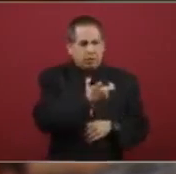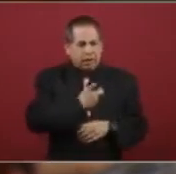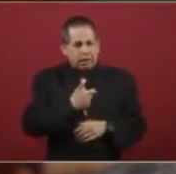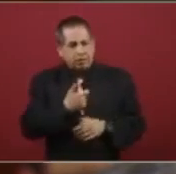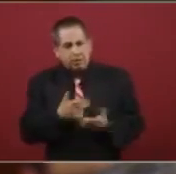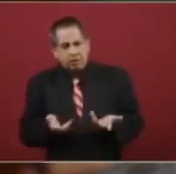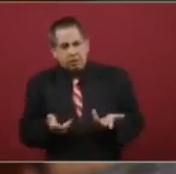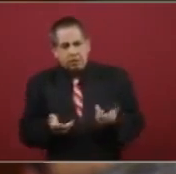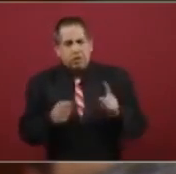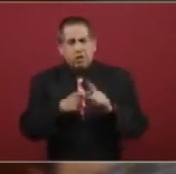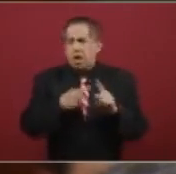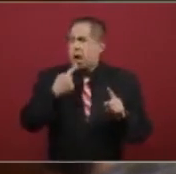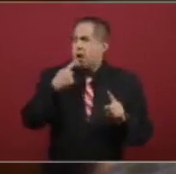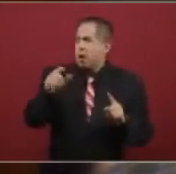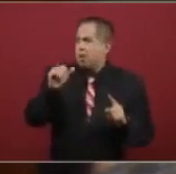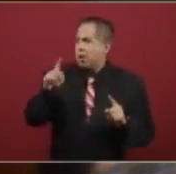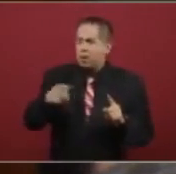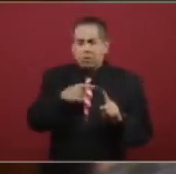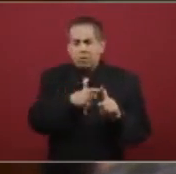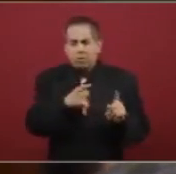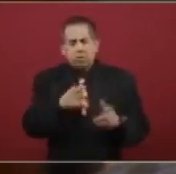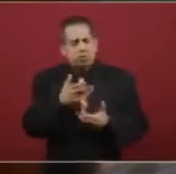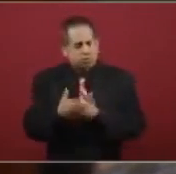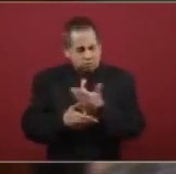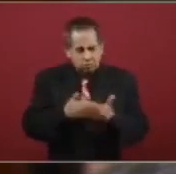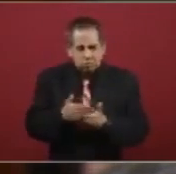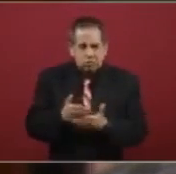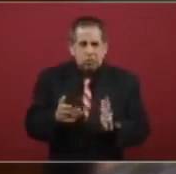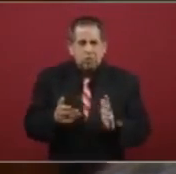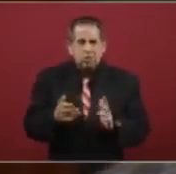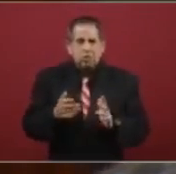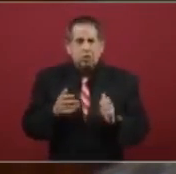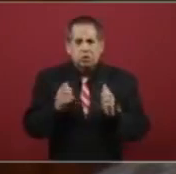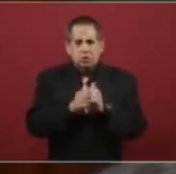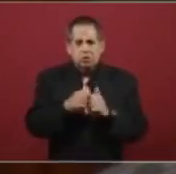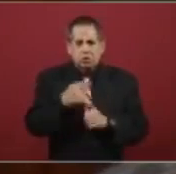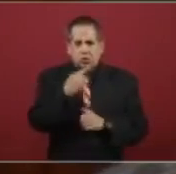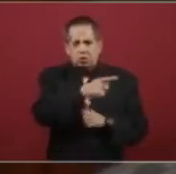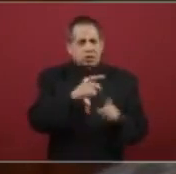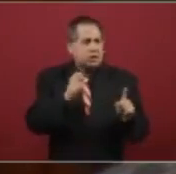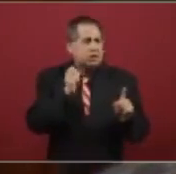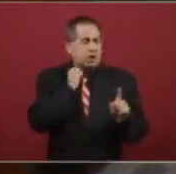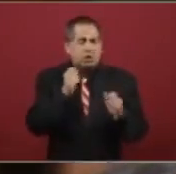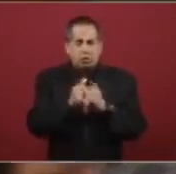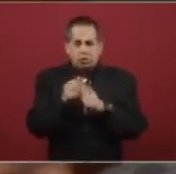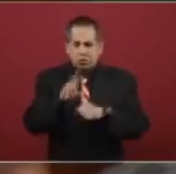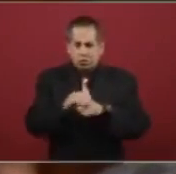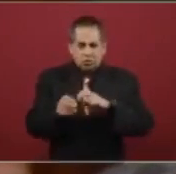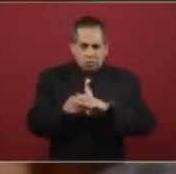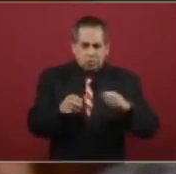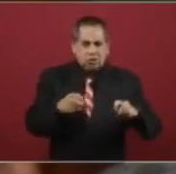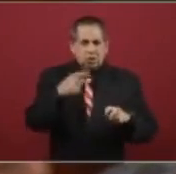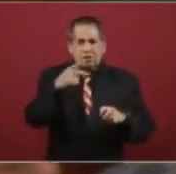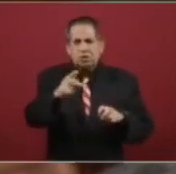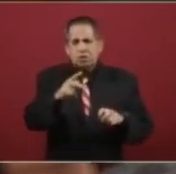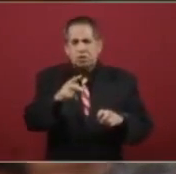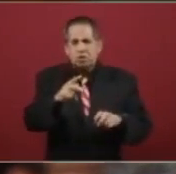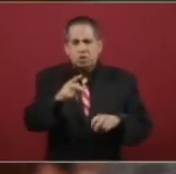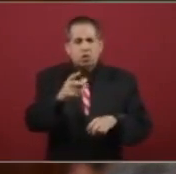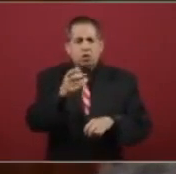menos ya está mentido amparo pero lo hago porque se trata de su senador con licencia de su coordina súper